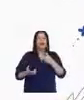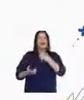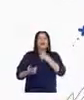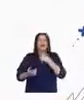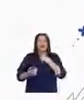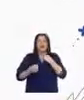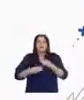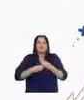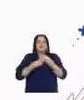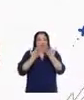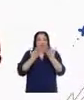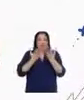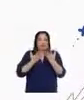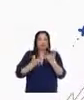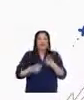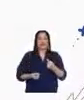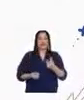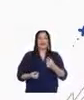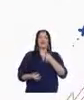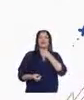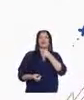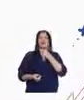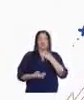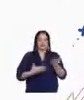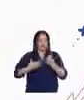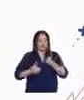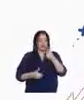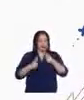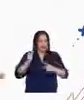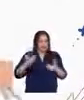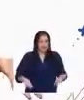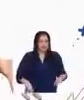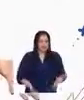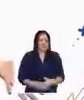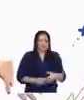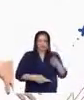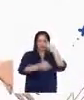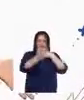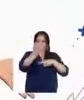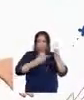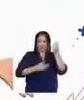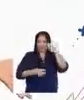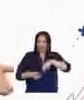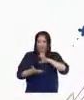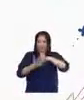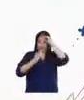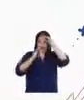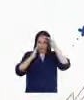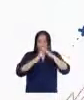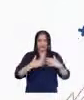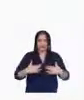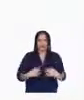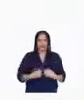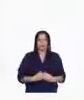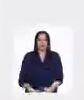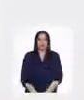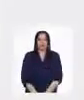gusta expresarse y le gusta servir a los demás. Volvemos con más en Aprendo en